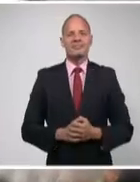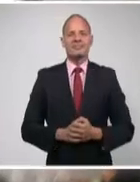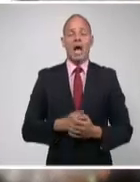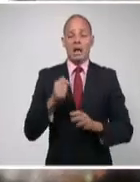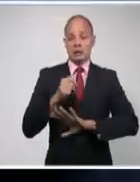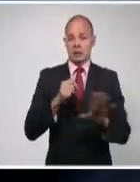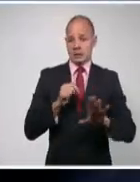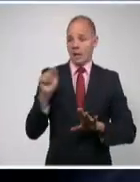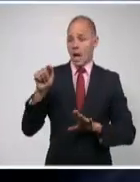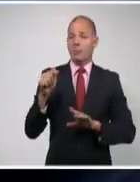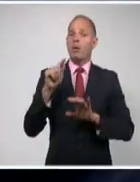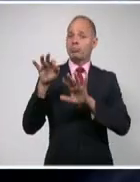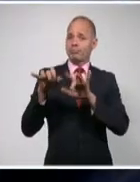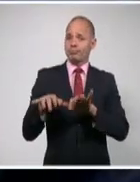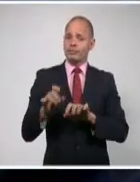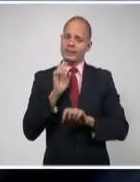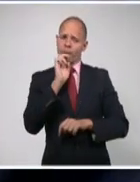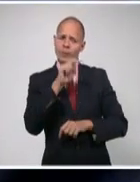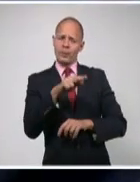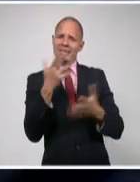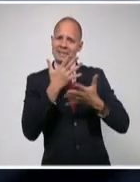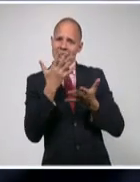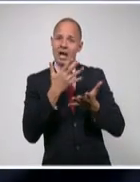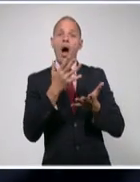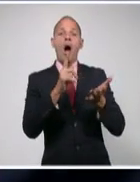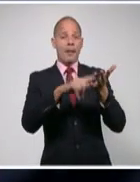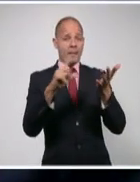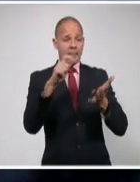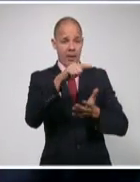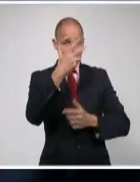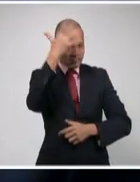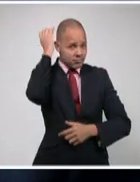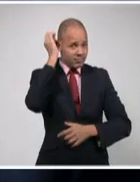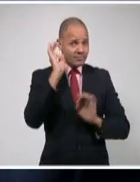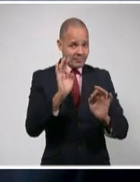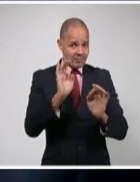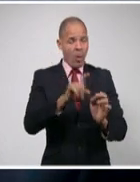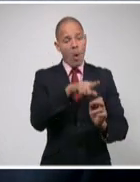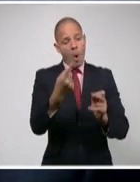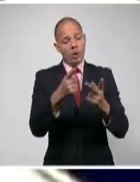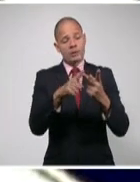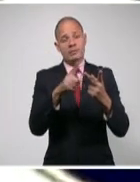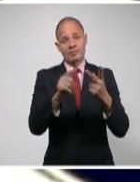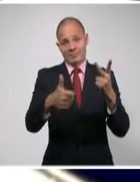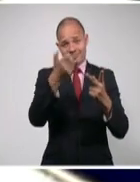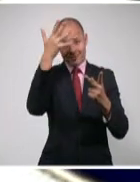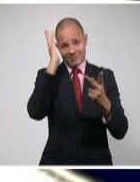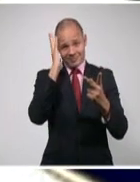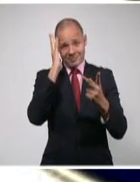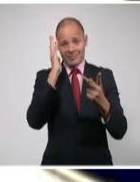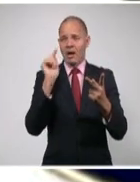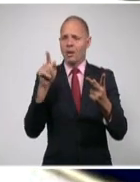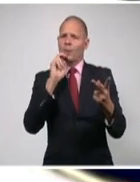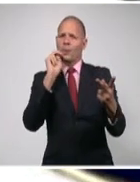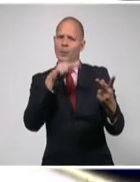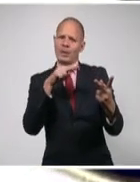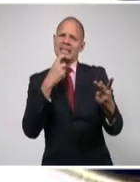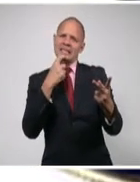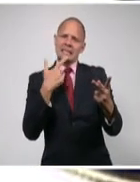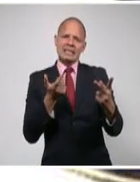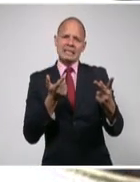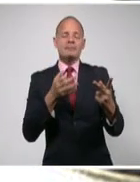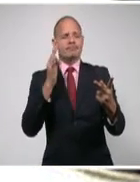primer secretario del Comité Central del Partido Comunista de Cuba, Raúl Castro Ruz, y al presidente de la República, Miguel Díaz-Canel Bermúdez, quien reiteró